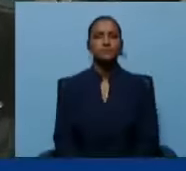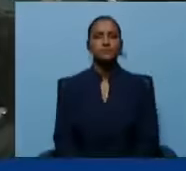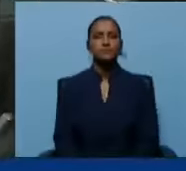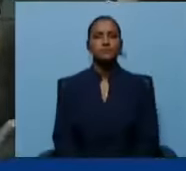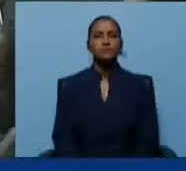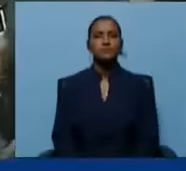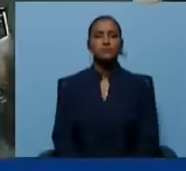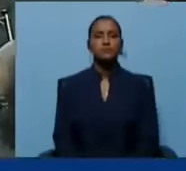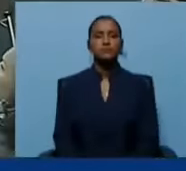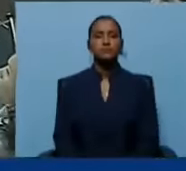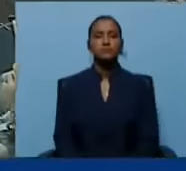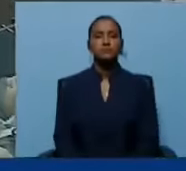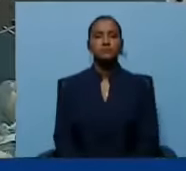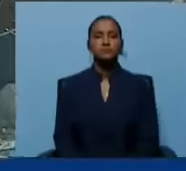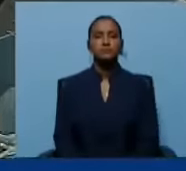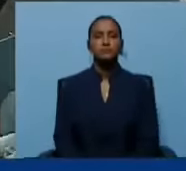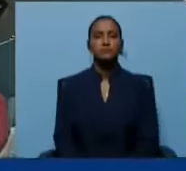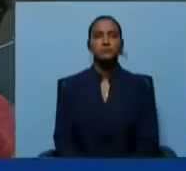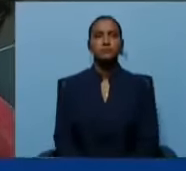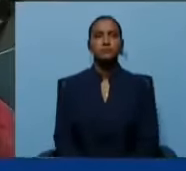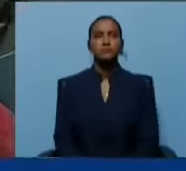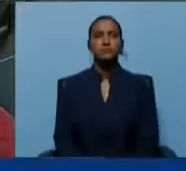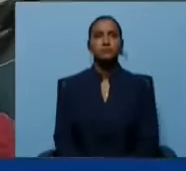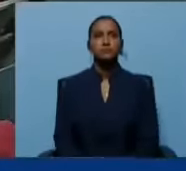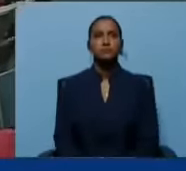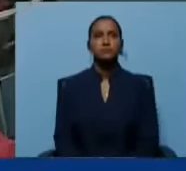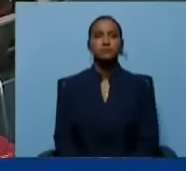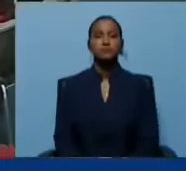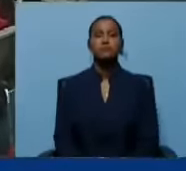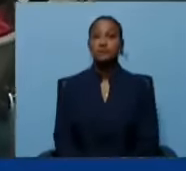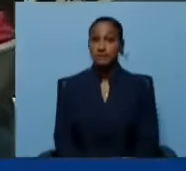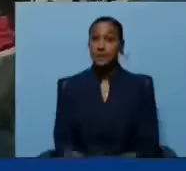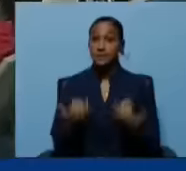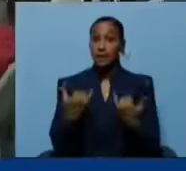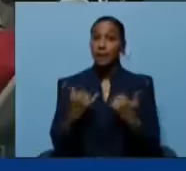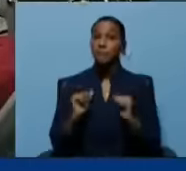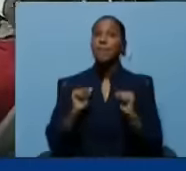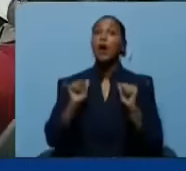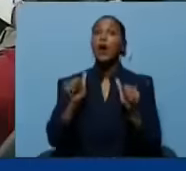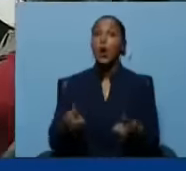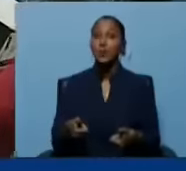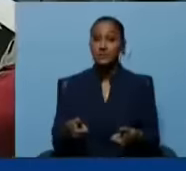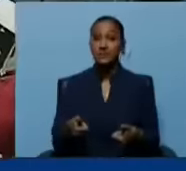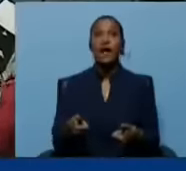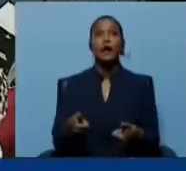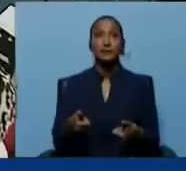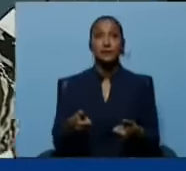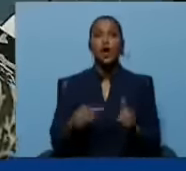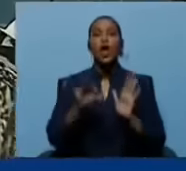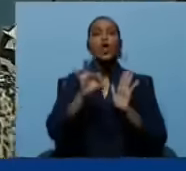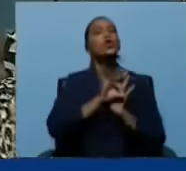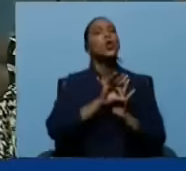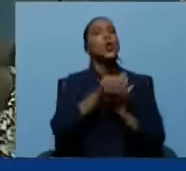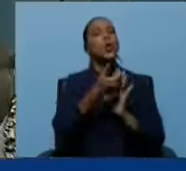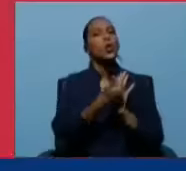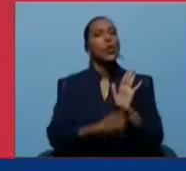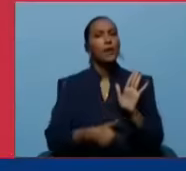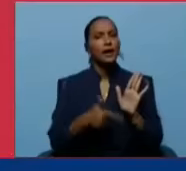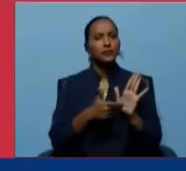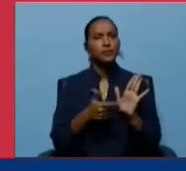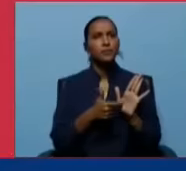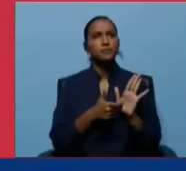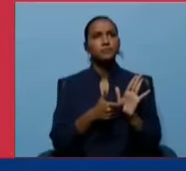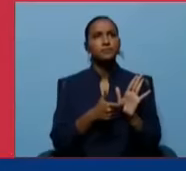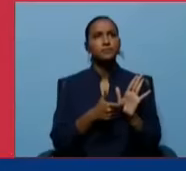Vamos a proceder precisamente, se están circulando los documentos que siempre